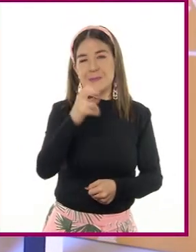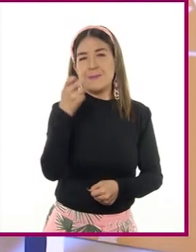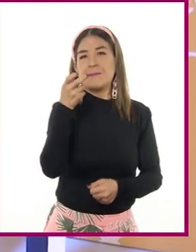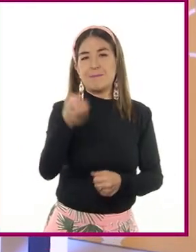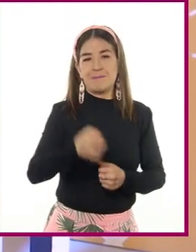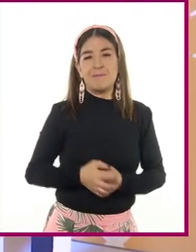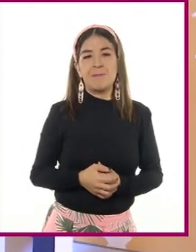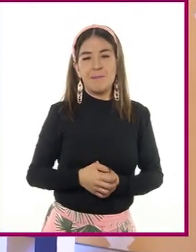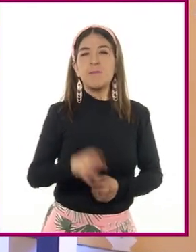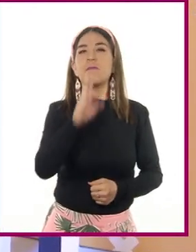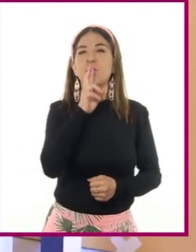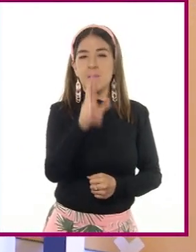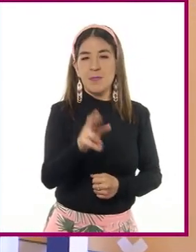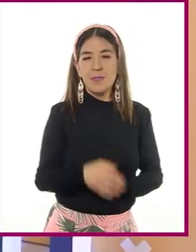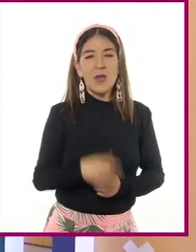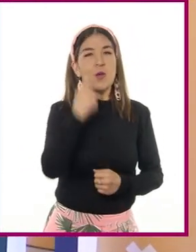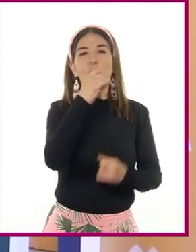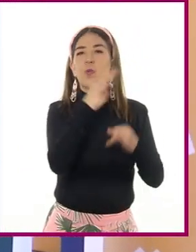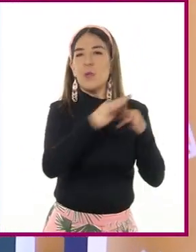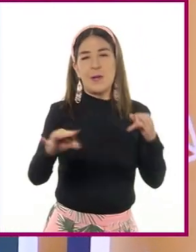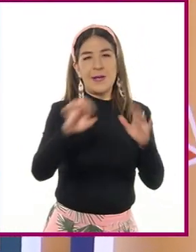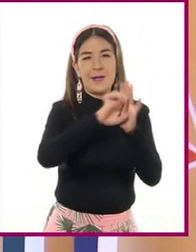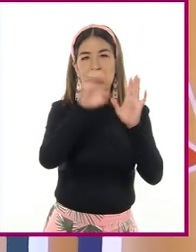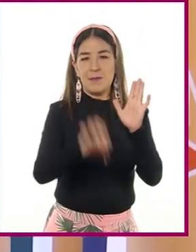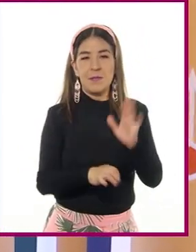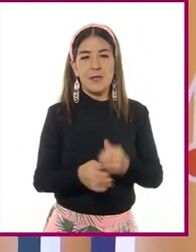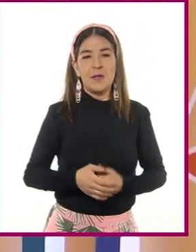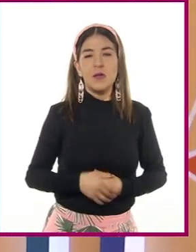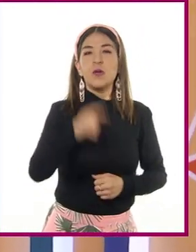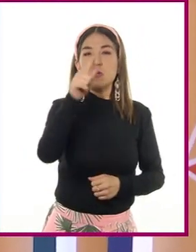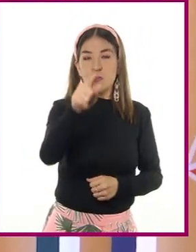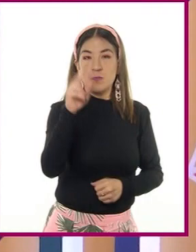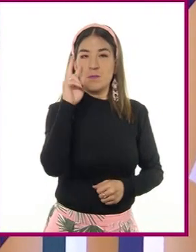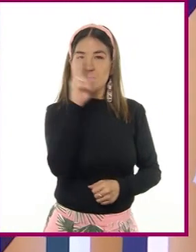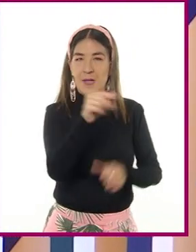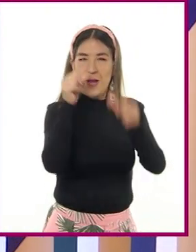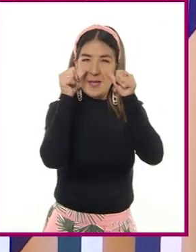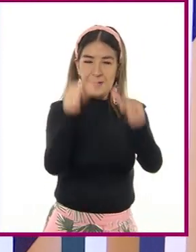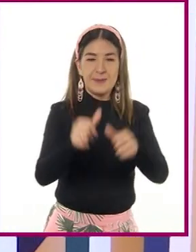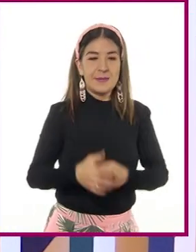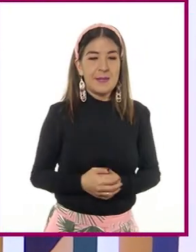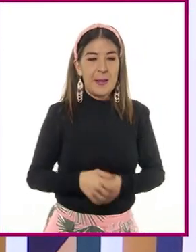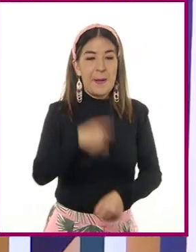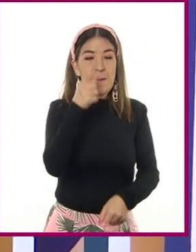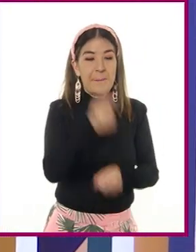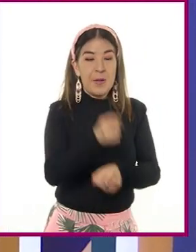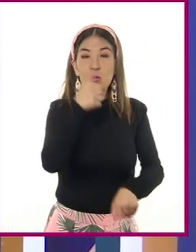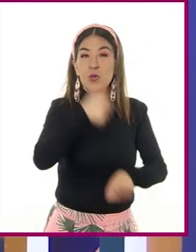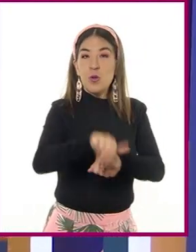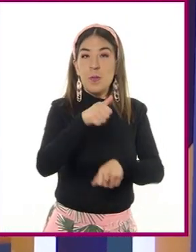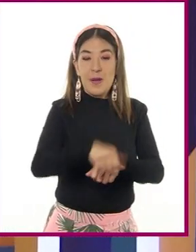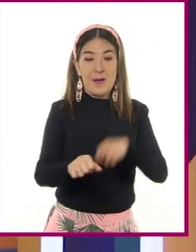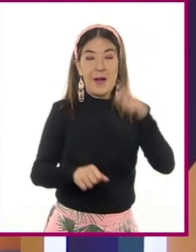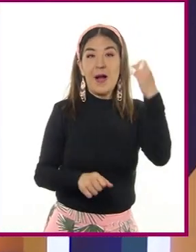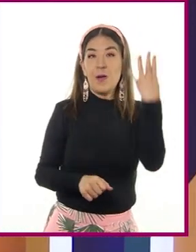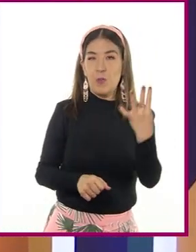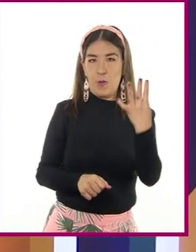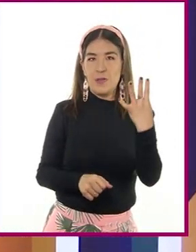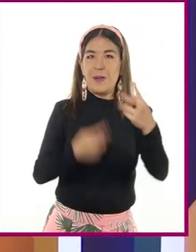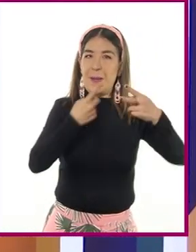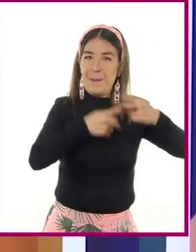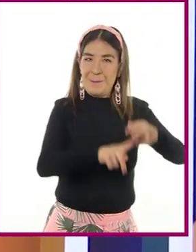Leslie. Resolvamos un último ejemplo. Escucha con atención. El primer término de la sucesión es